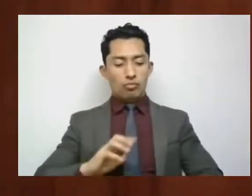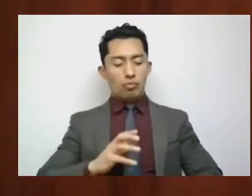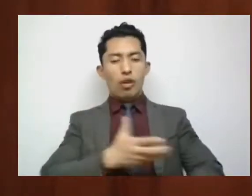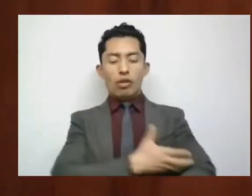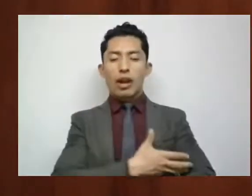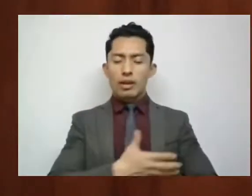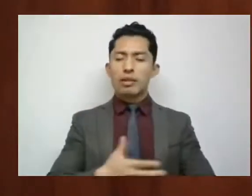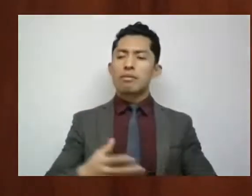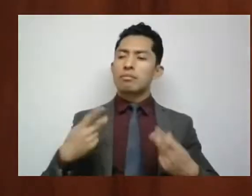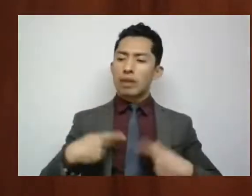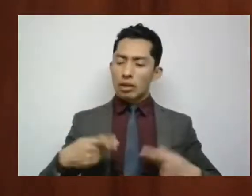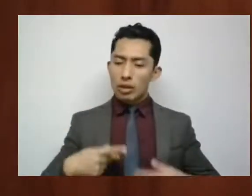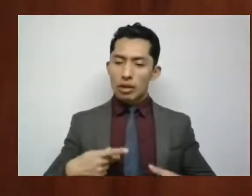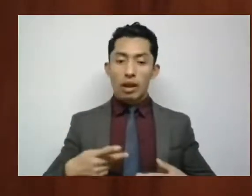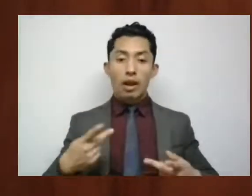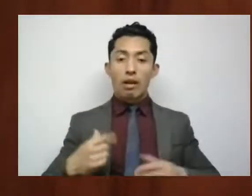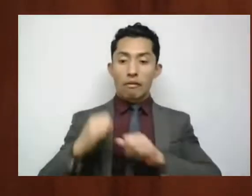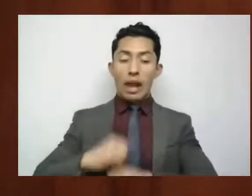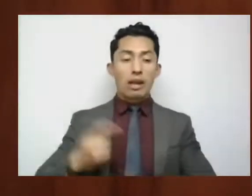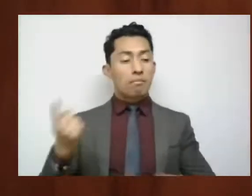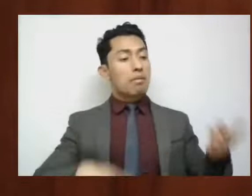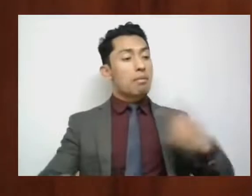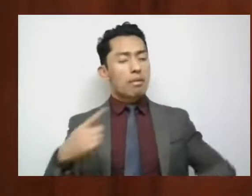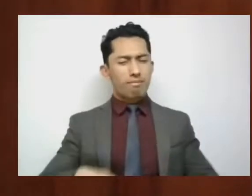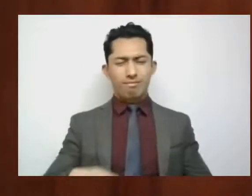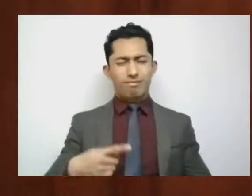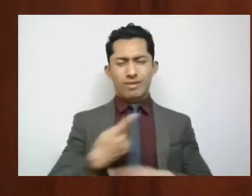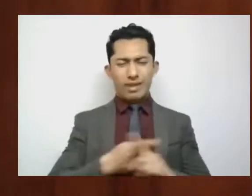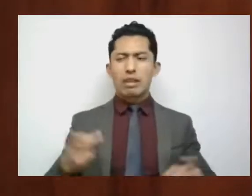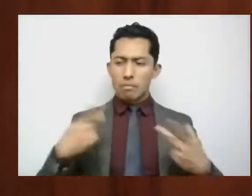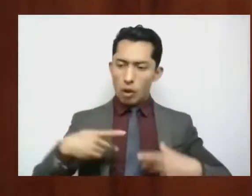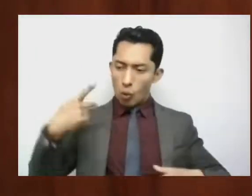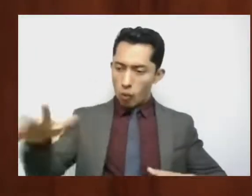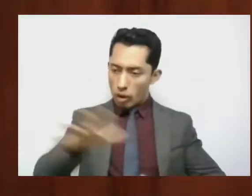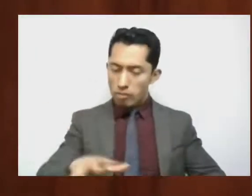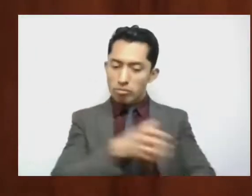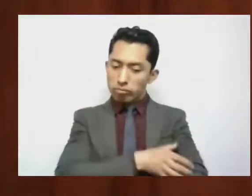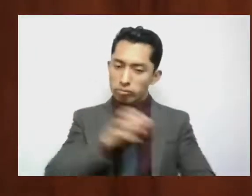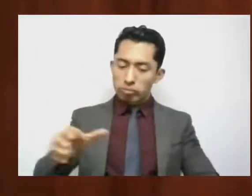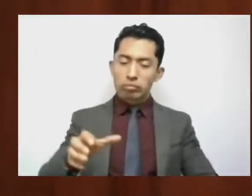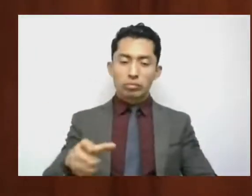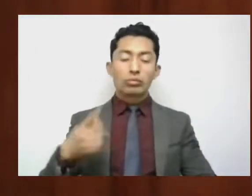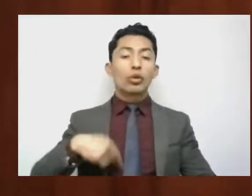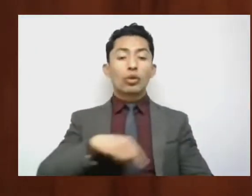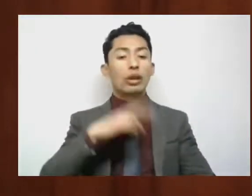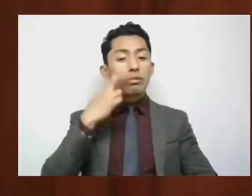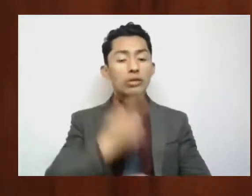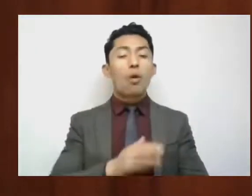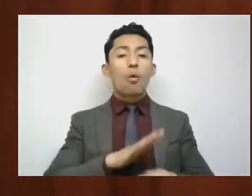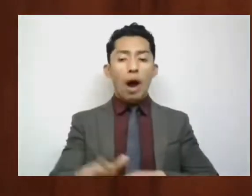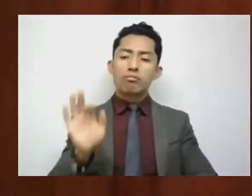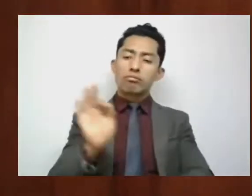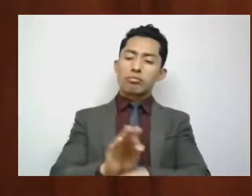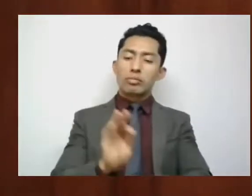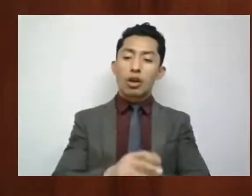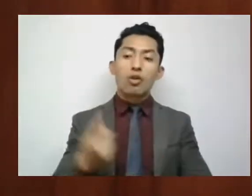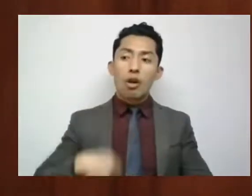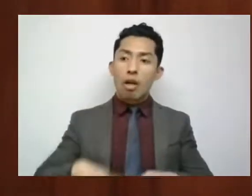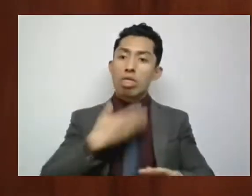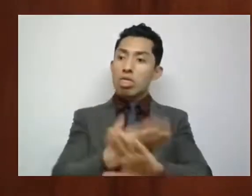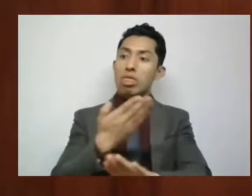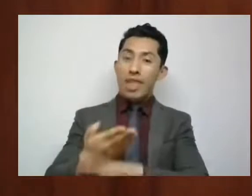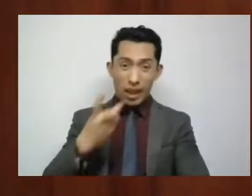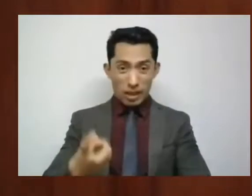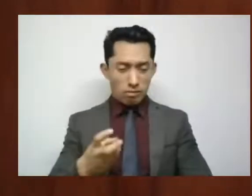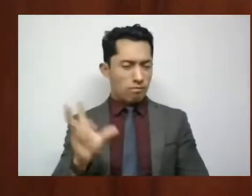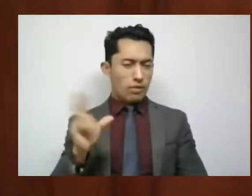los funcionarios. Nuestra responsabilidad es velar por ellos, no perseguirlos. Por